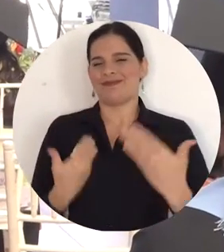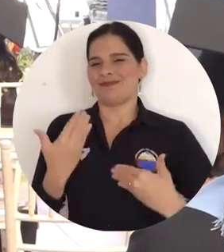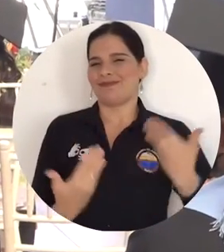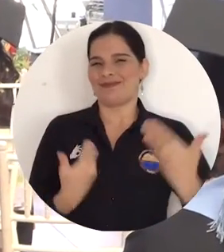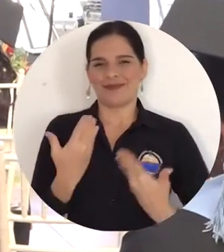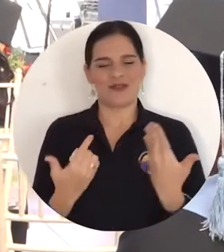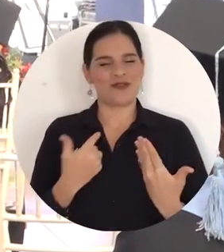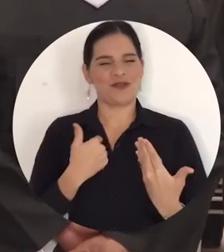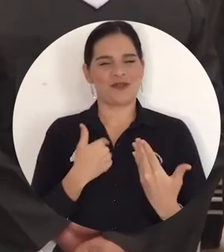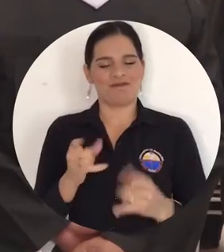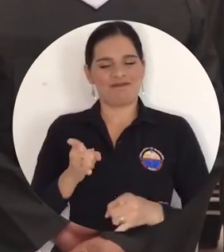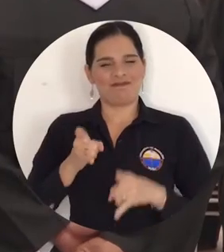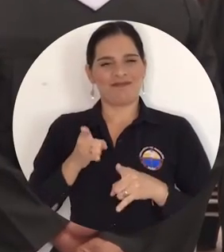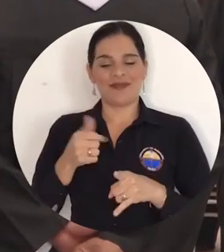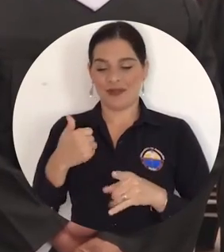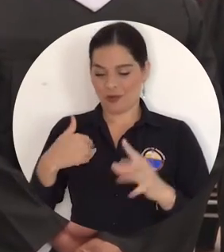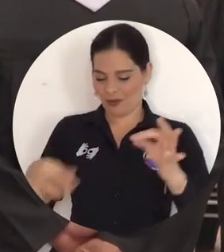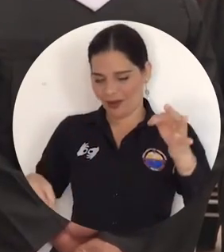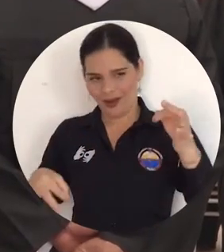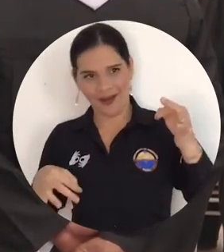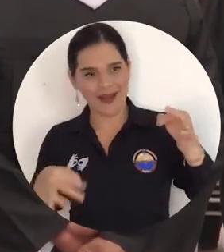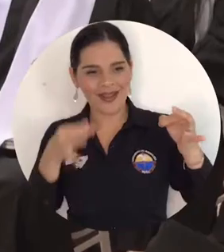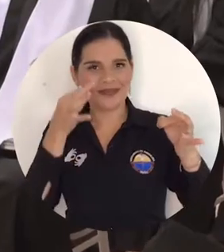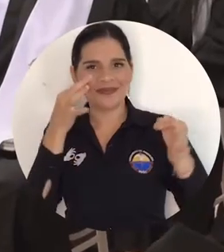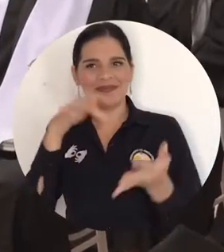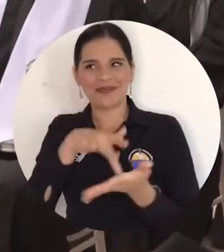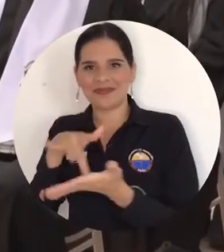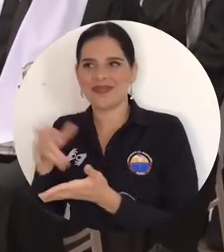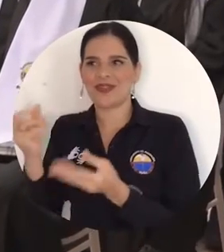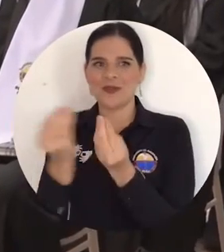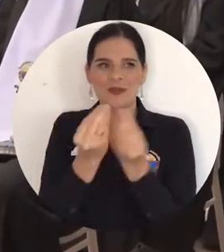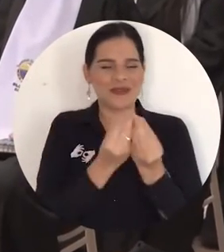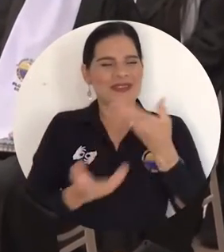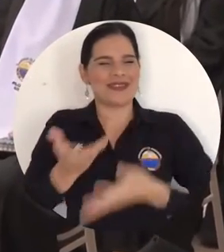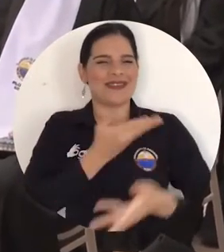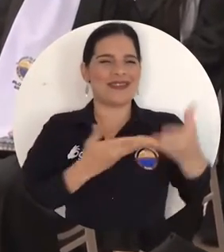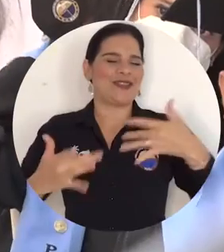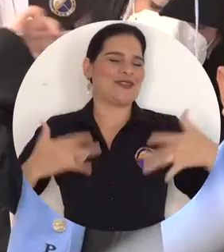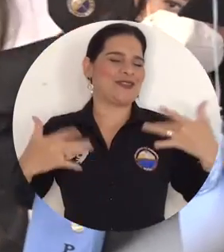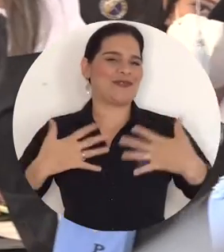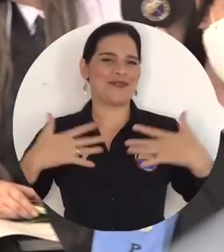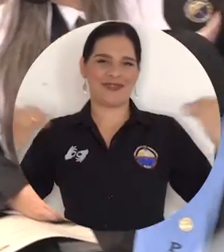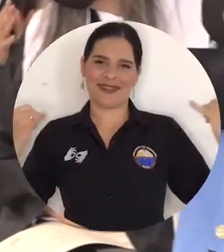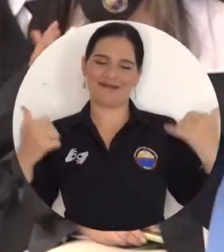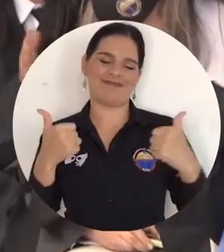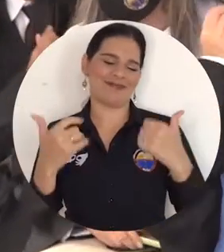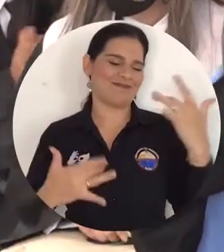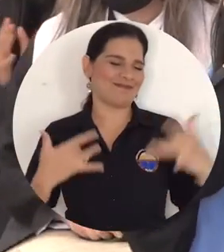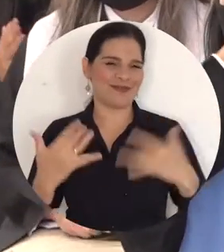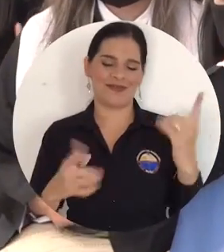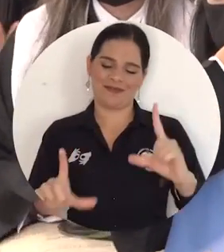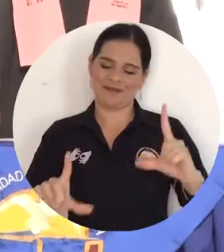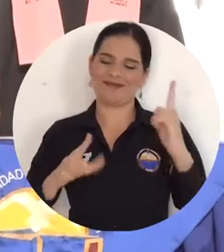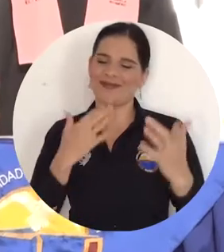estar aquí y recibir físicamente a ver las caras de mis compañeras y la emoción de todo junto